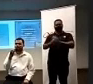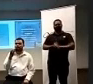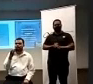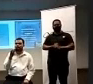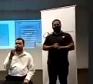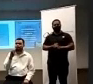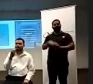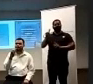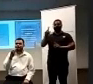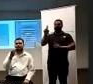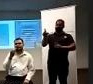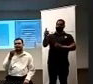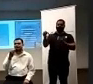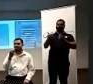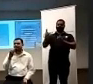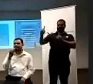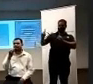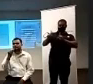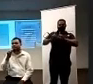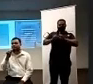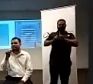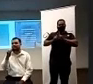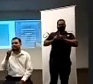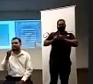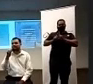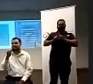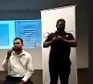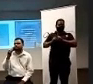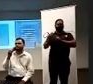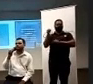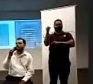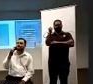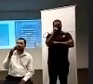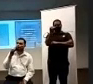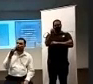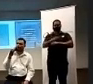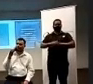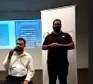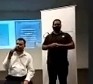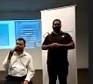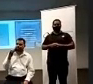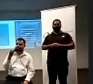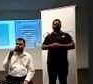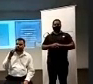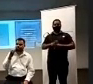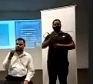directo. El distanciamiento social popular público.